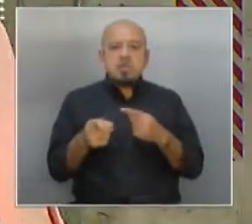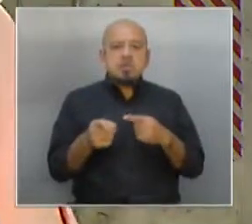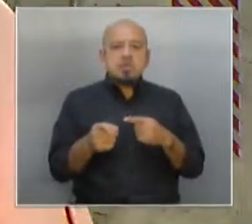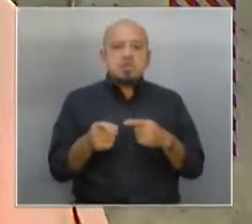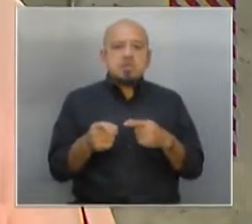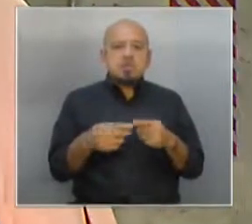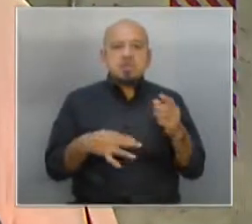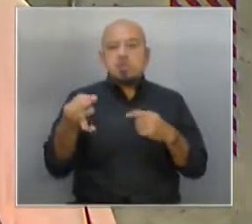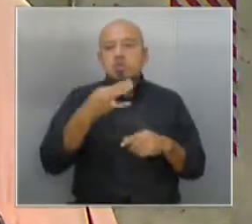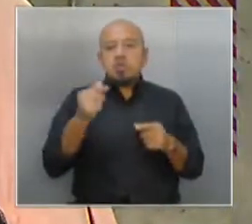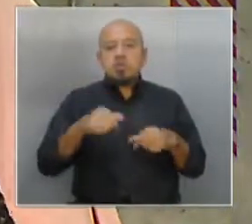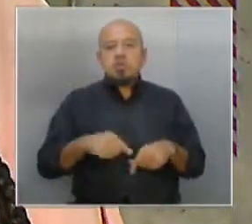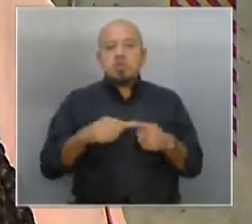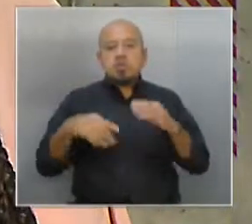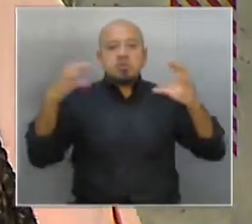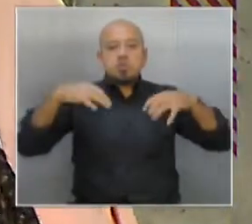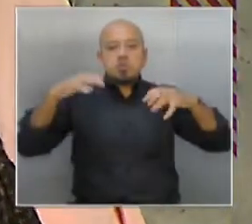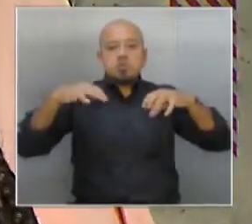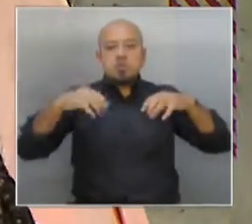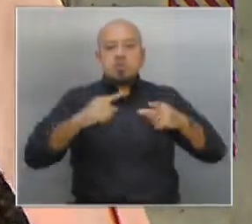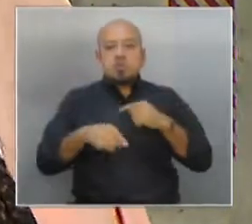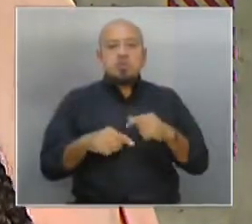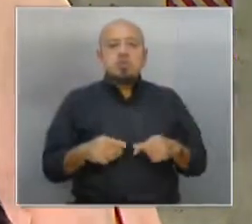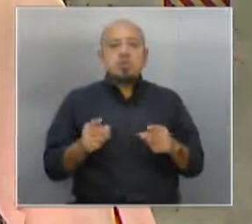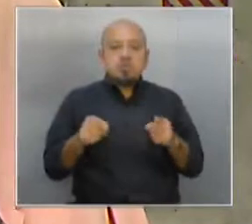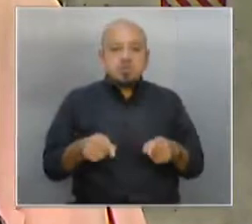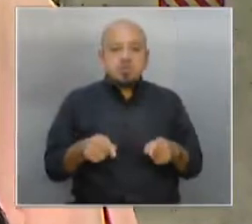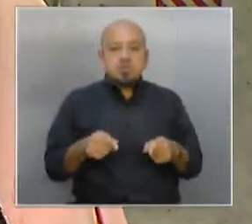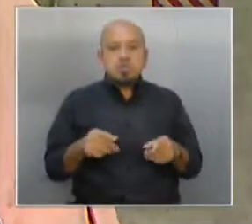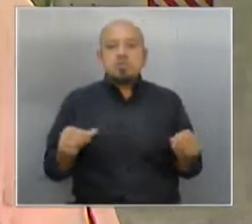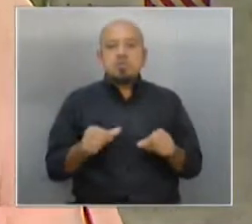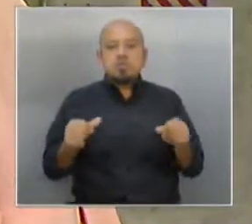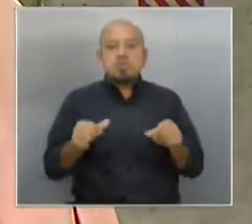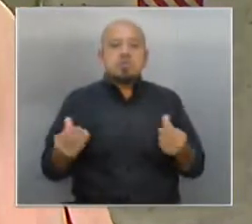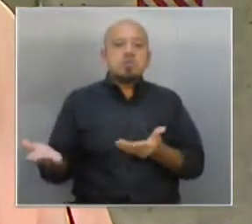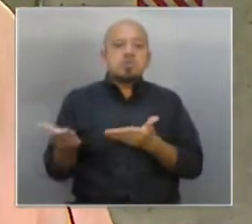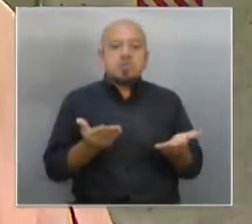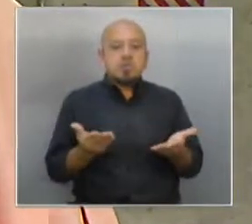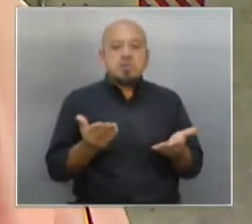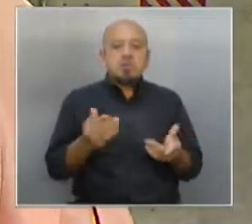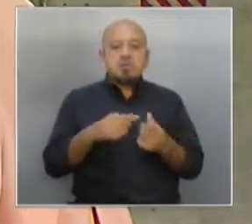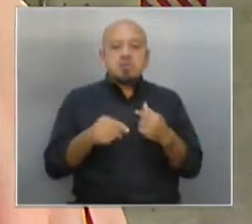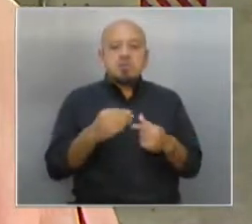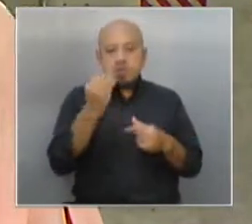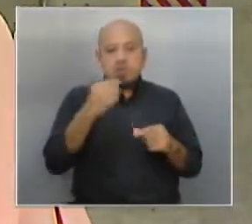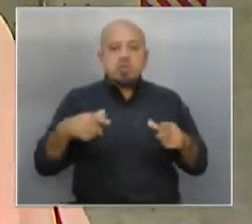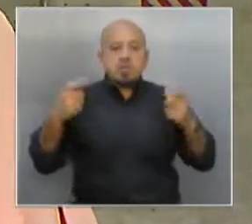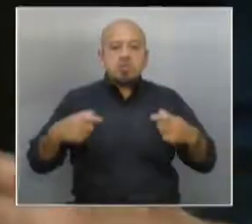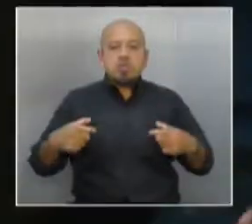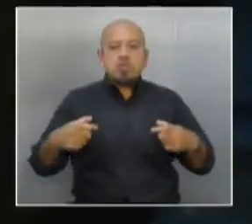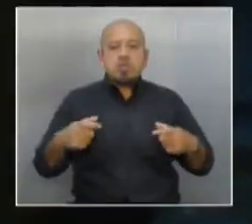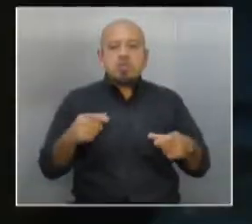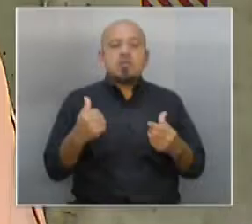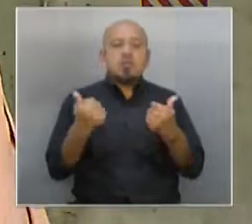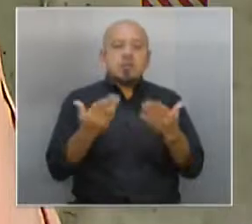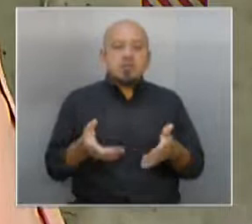Ella dijo, nos tomamos el día si llueve. Nosotros no nos tomamos el día, pero nos tomamos un ratito porque nos invitó a probar alguna de esas tortas que hacen. Ay, qué nos regaló rico.